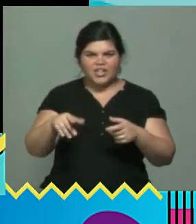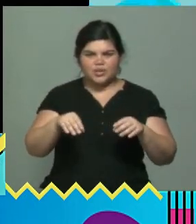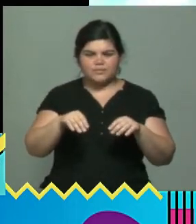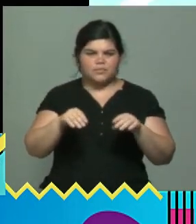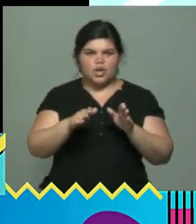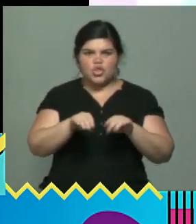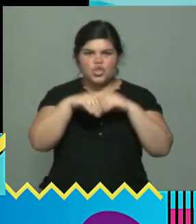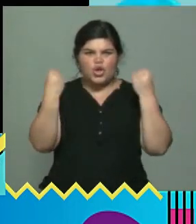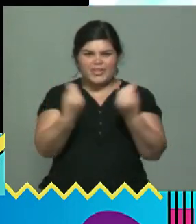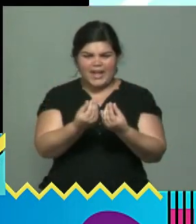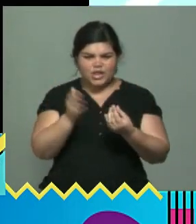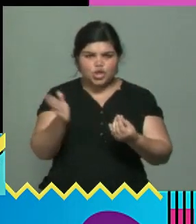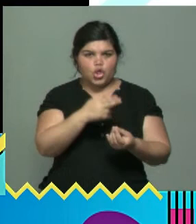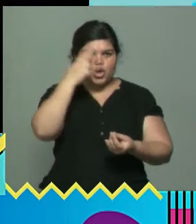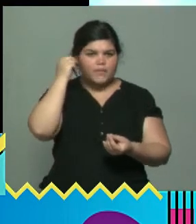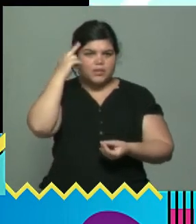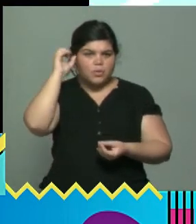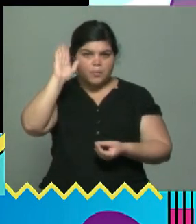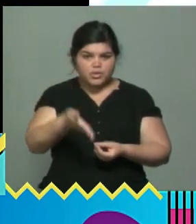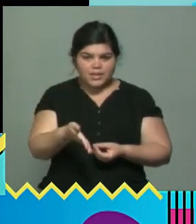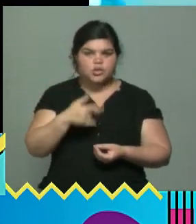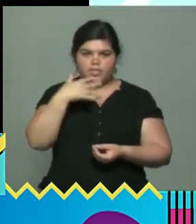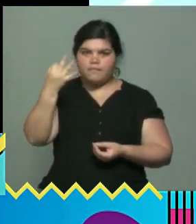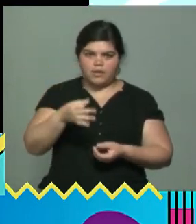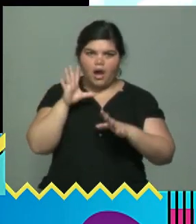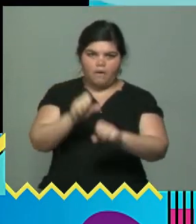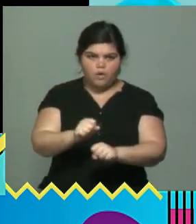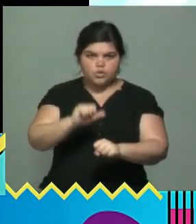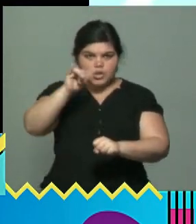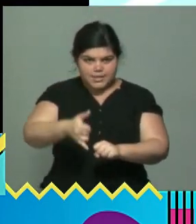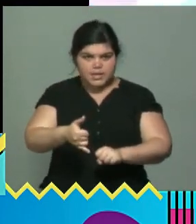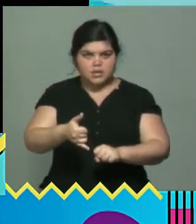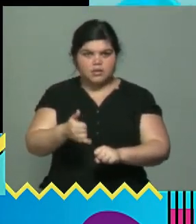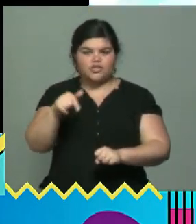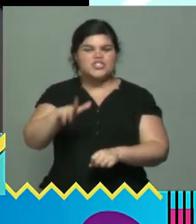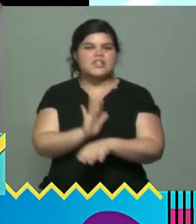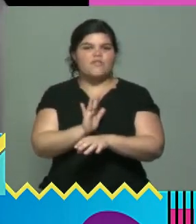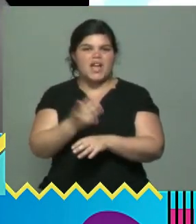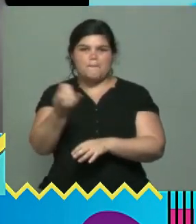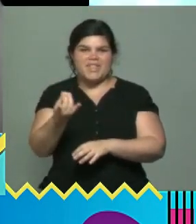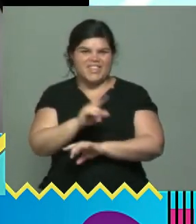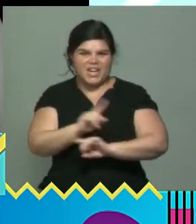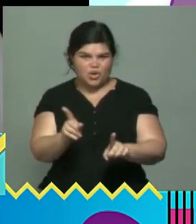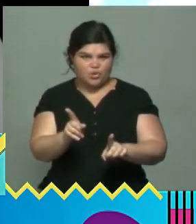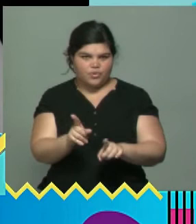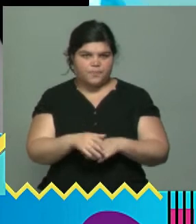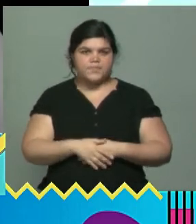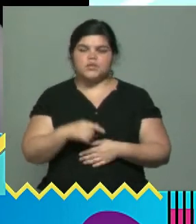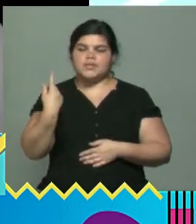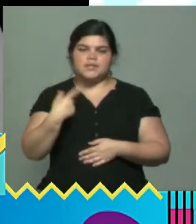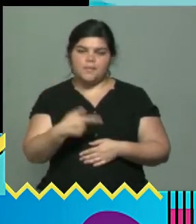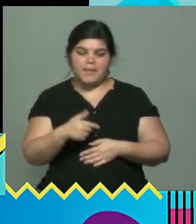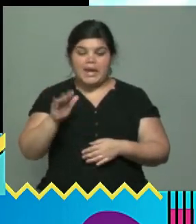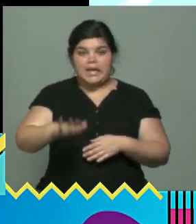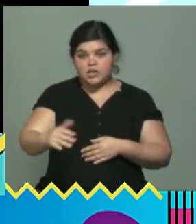como abuso sexual, en lo que es el abuso en sí. Entonces es importantísimo que como adultos, si un niño se acerca a